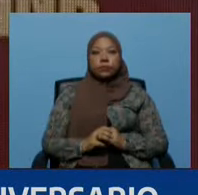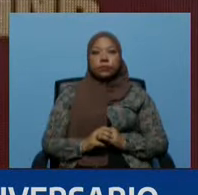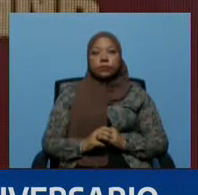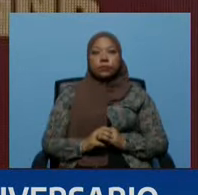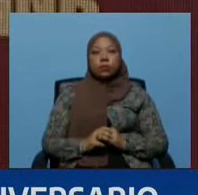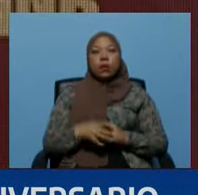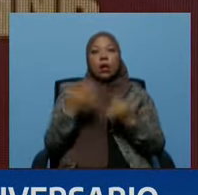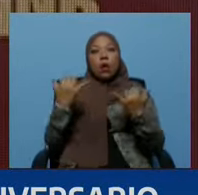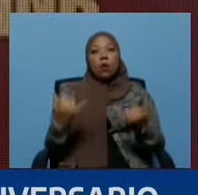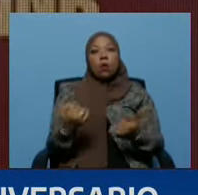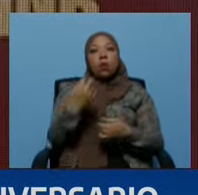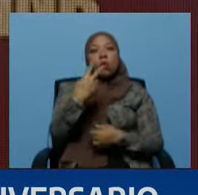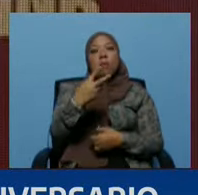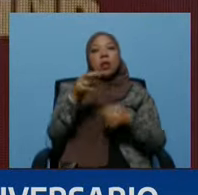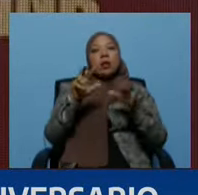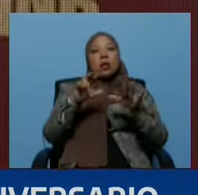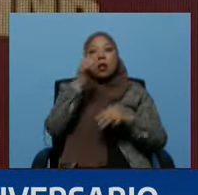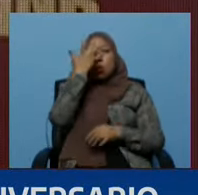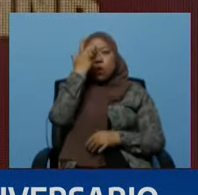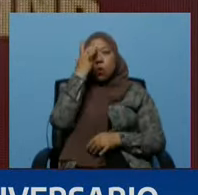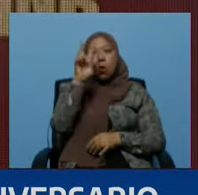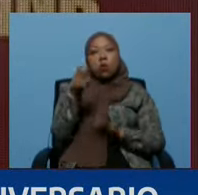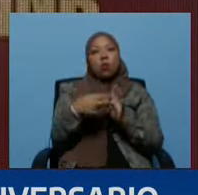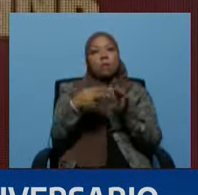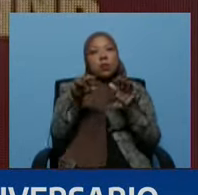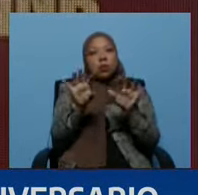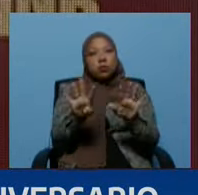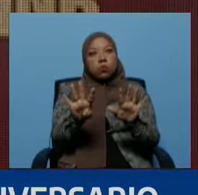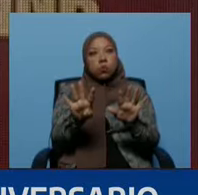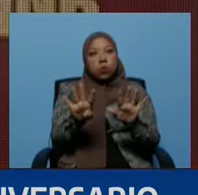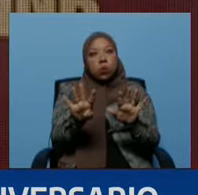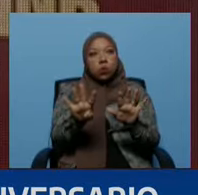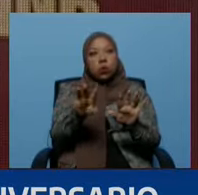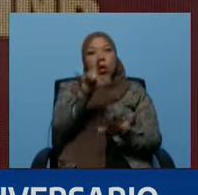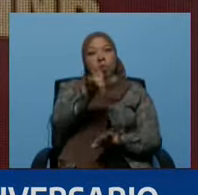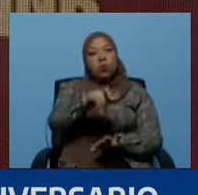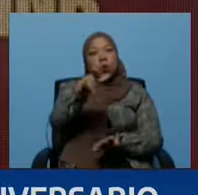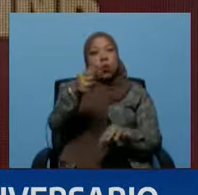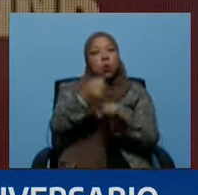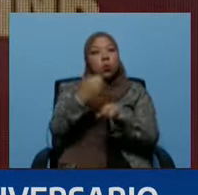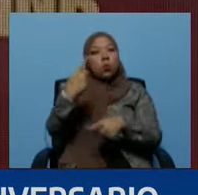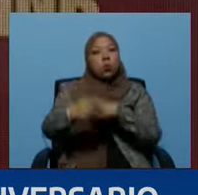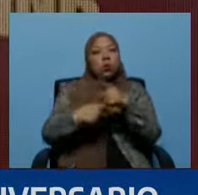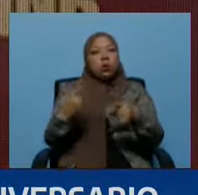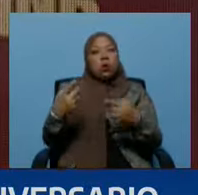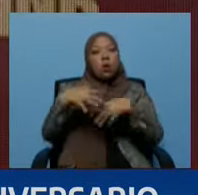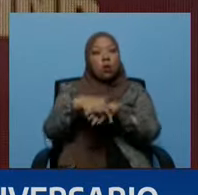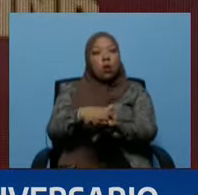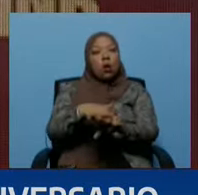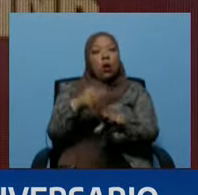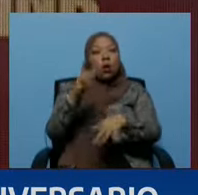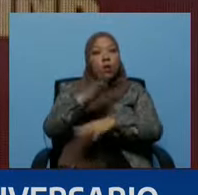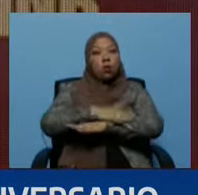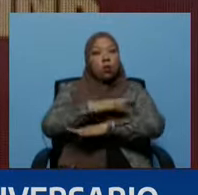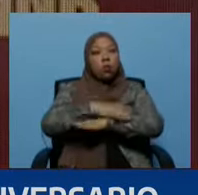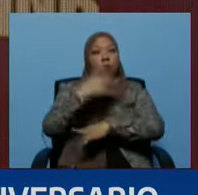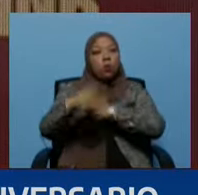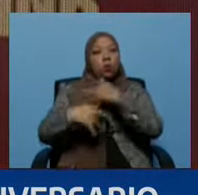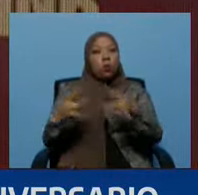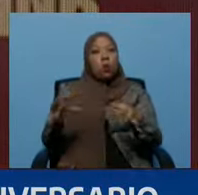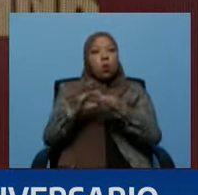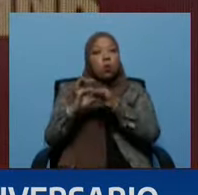¿Qué sucedió el 23 de febrero de 2019? Fuerza Armada Nacional Bolivariana cohesionada, disciplinada,